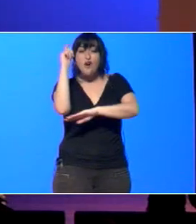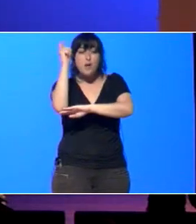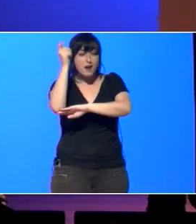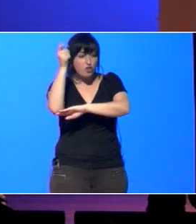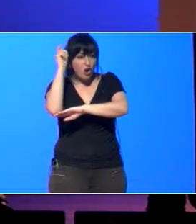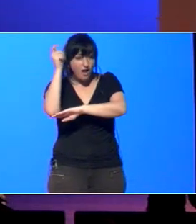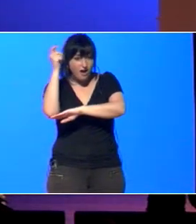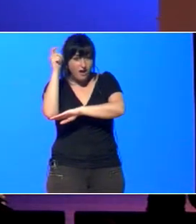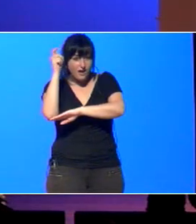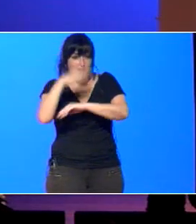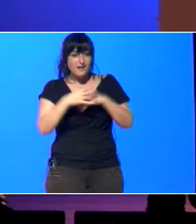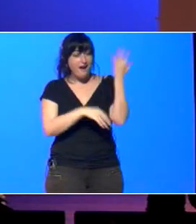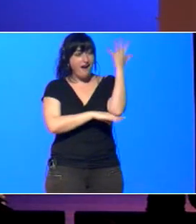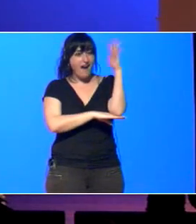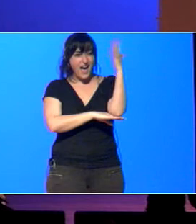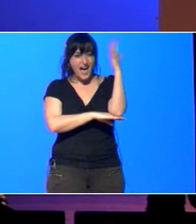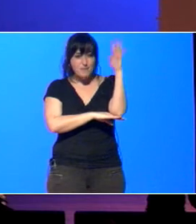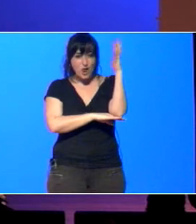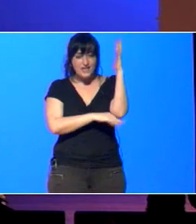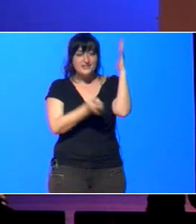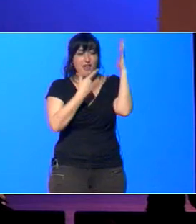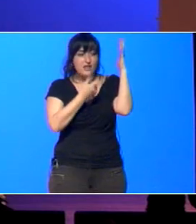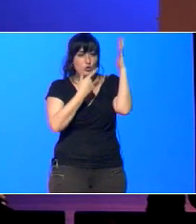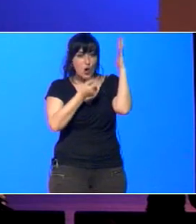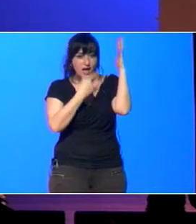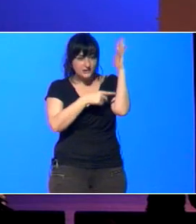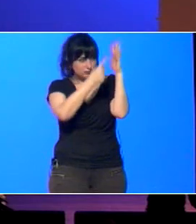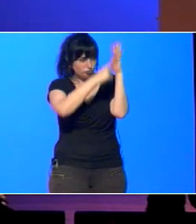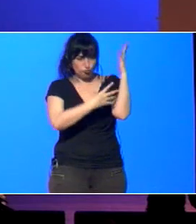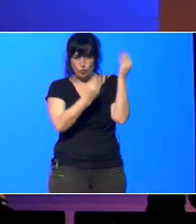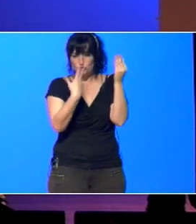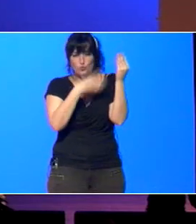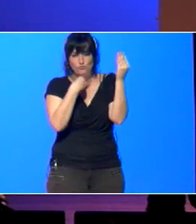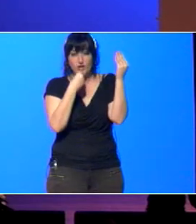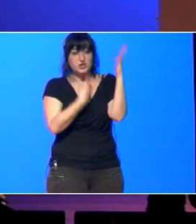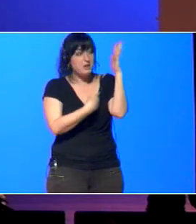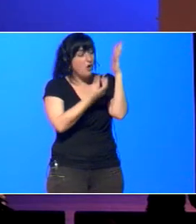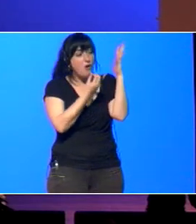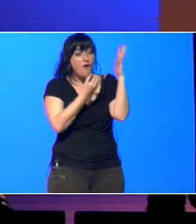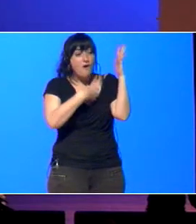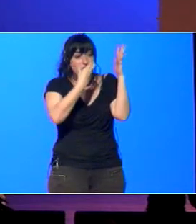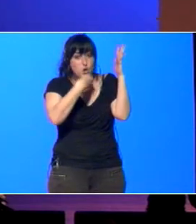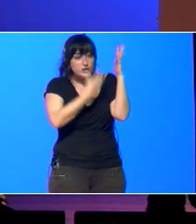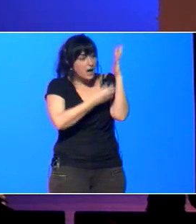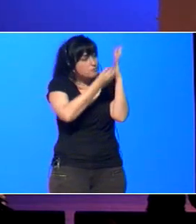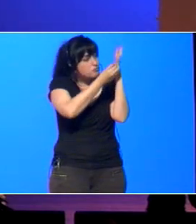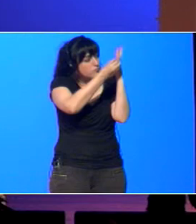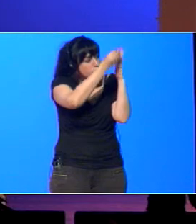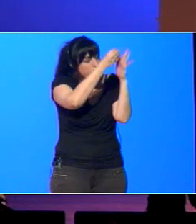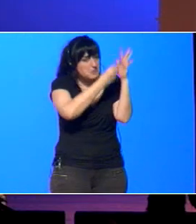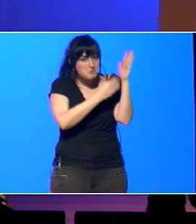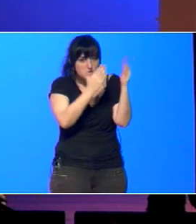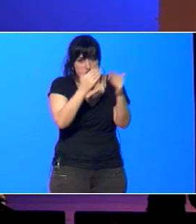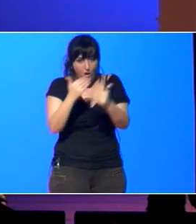preciosos, antiguos, pero no tiene ni un solo fruto, no tiene ni una sola oliva. Y son unos olivos centenarios, yo no me atrevo a decir